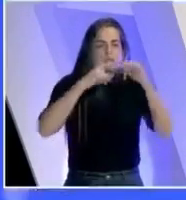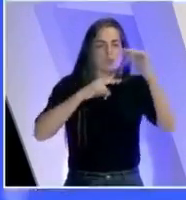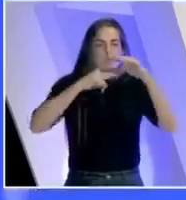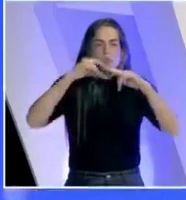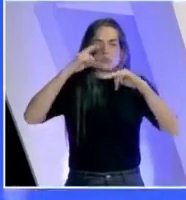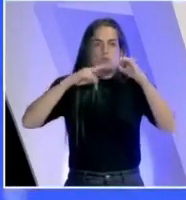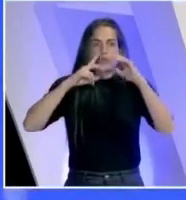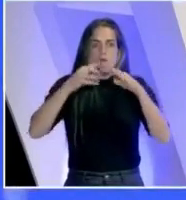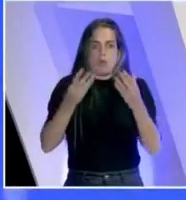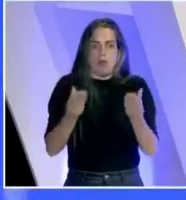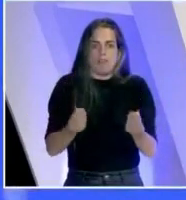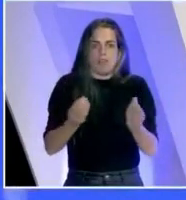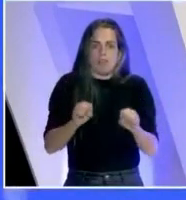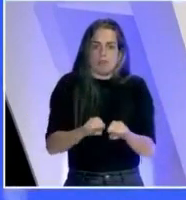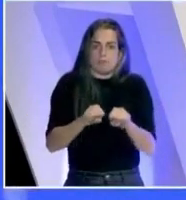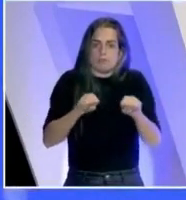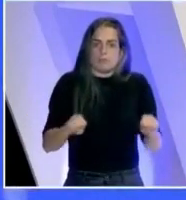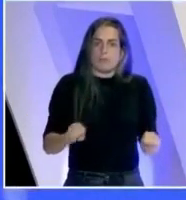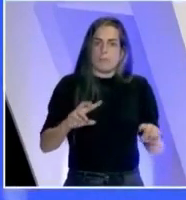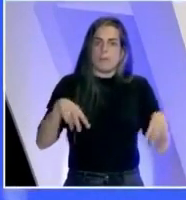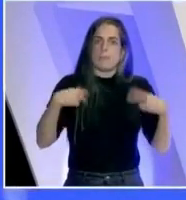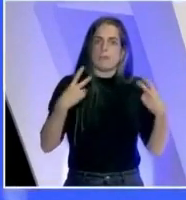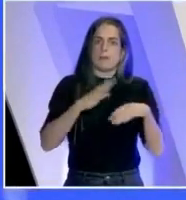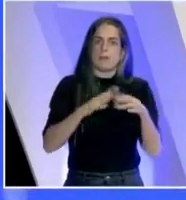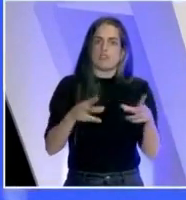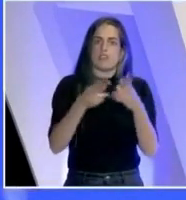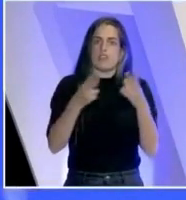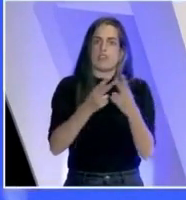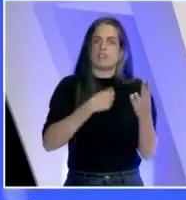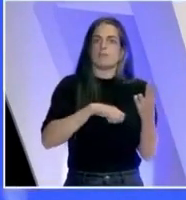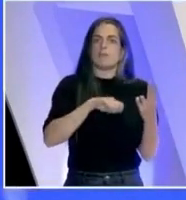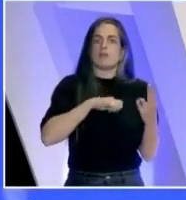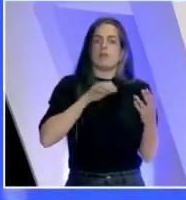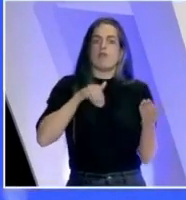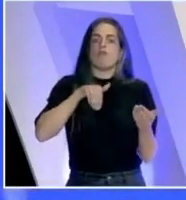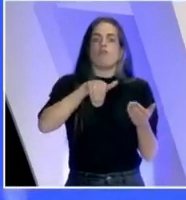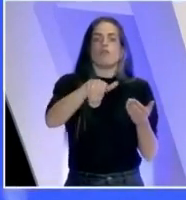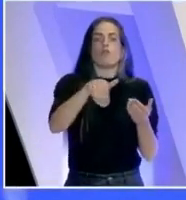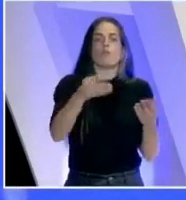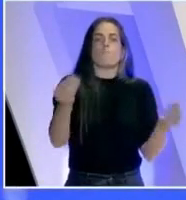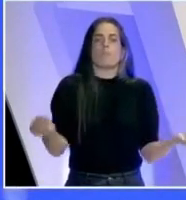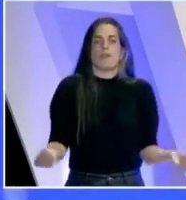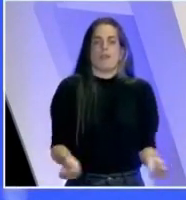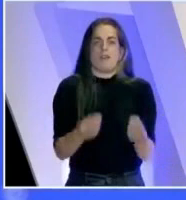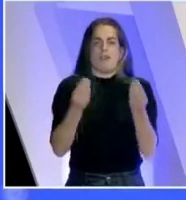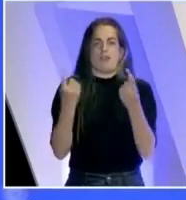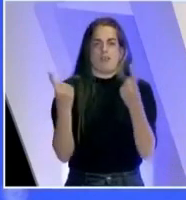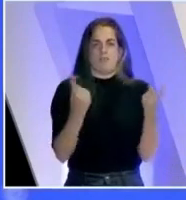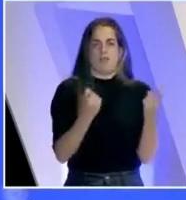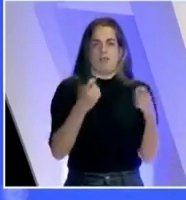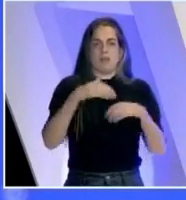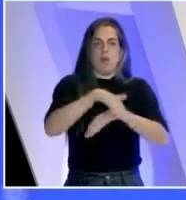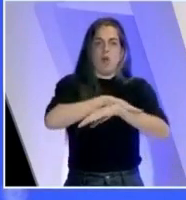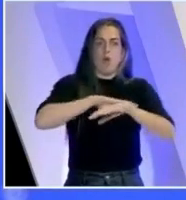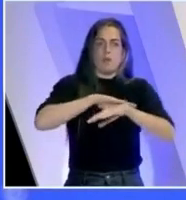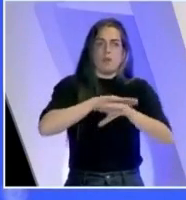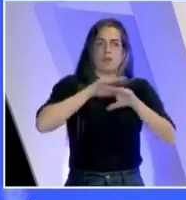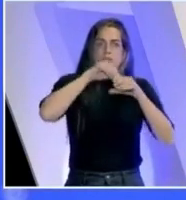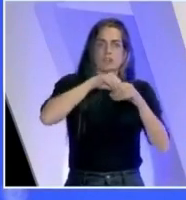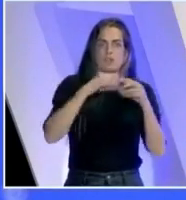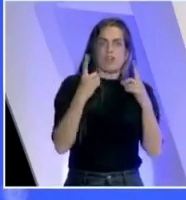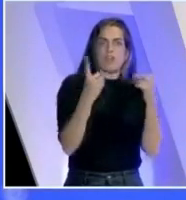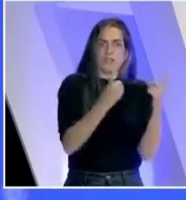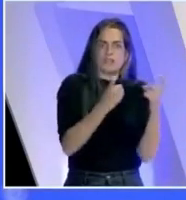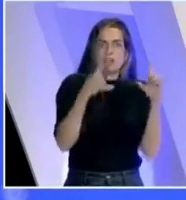nos permitan que nuestra sociedad, la sociedad española, tenga un futuro. En las necesidades de sus gobiernos, de sus